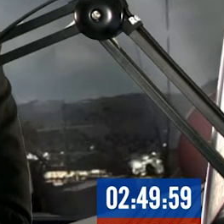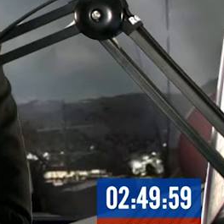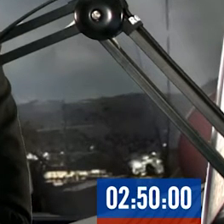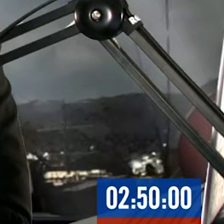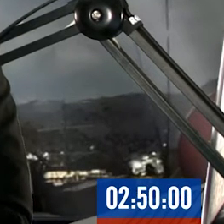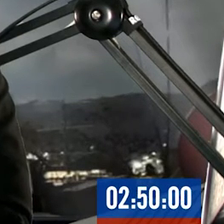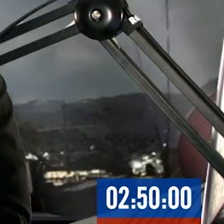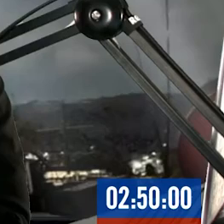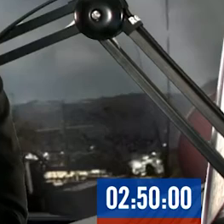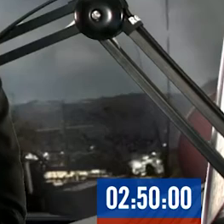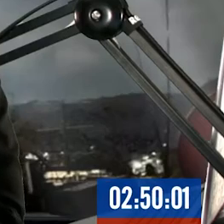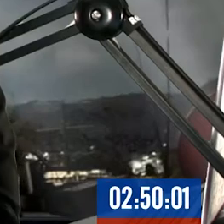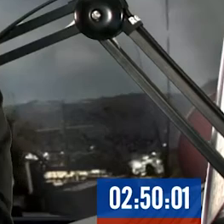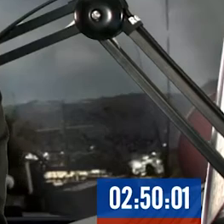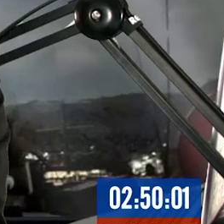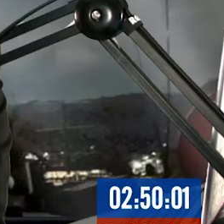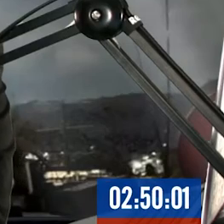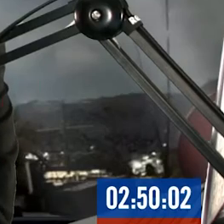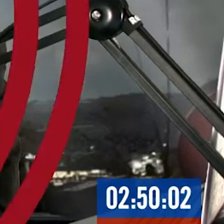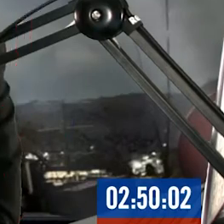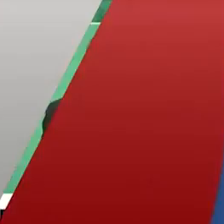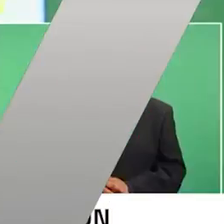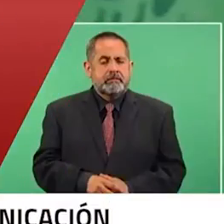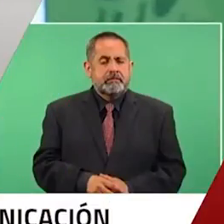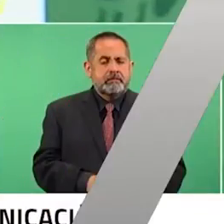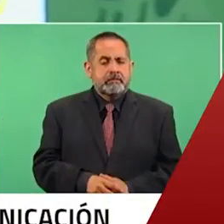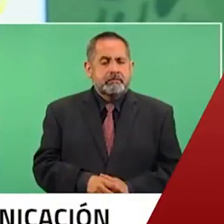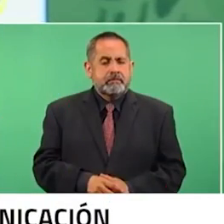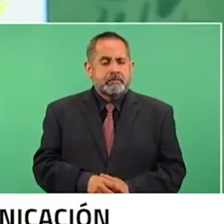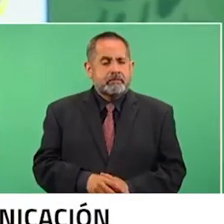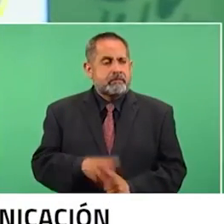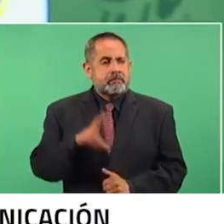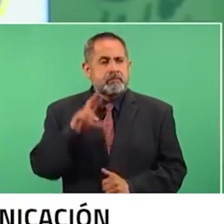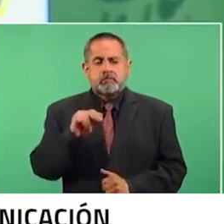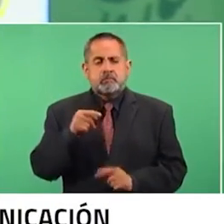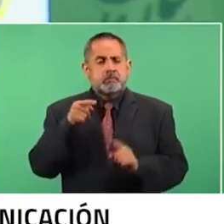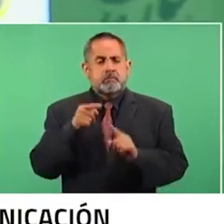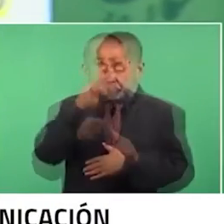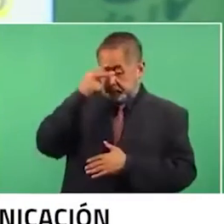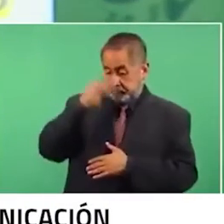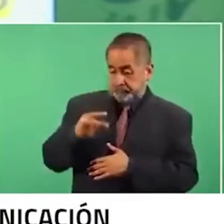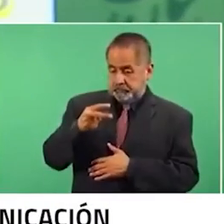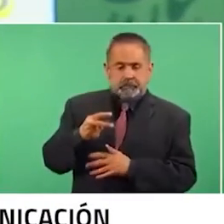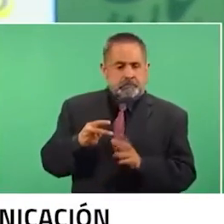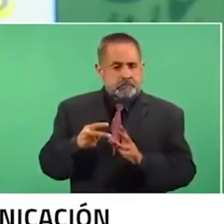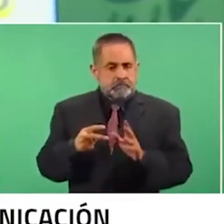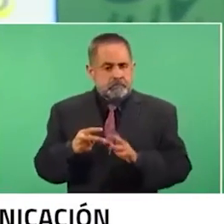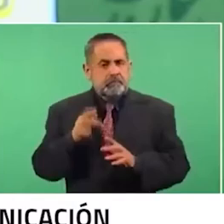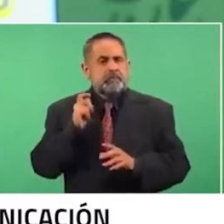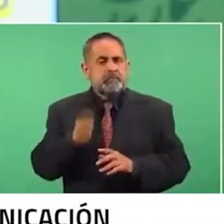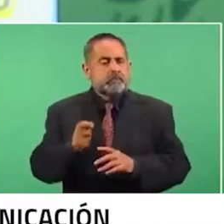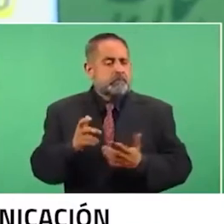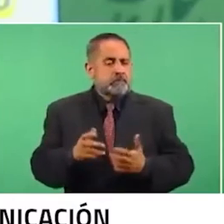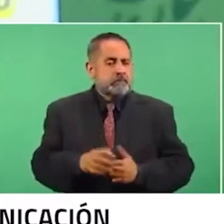comunicación y de paso las redes sociales es un asunto de mexico es